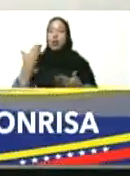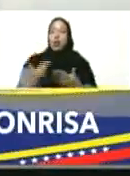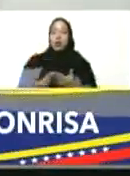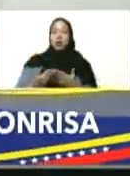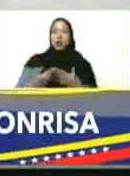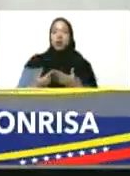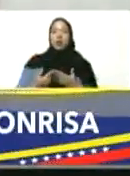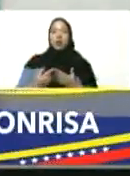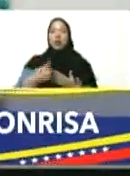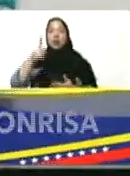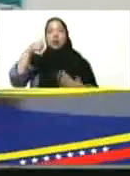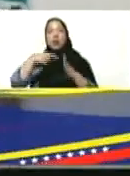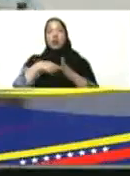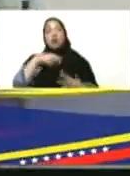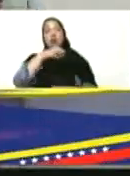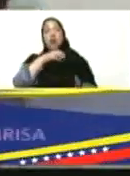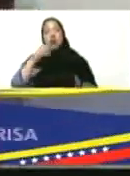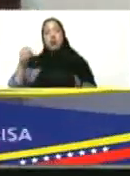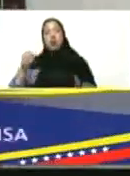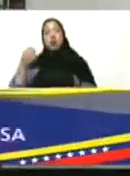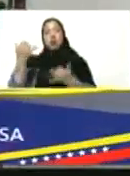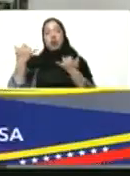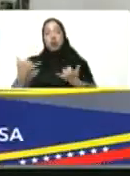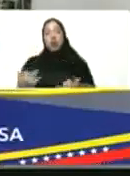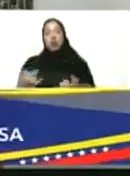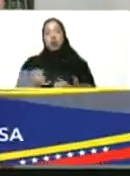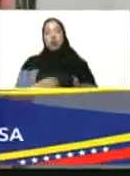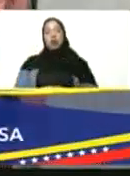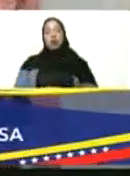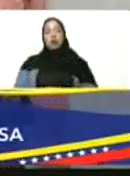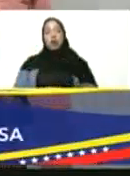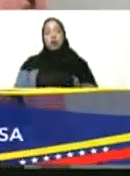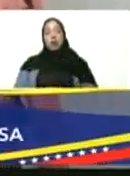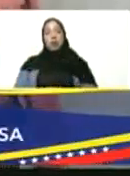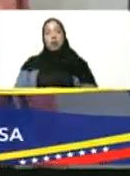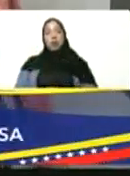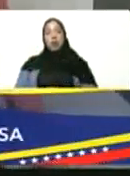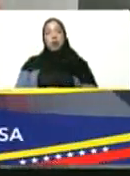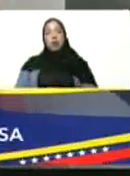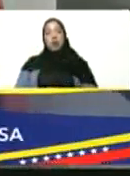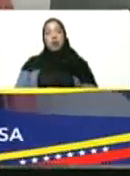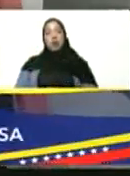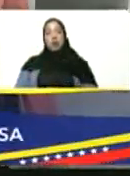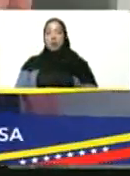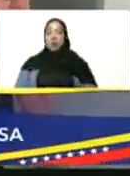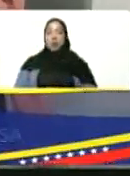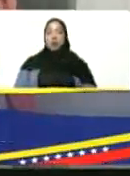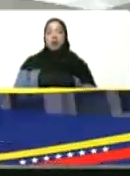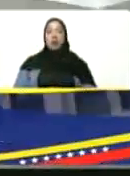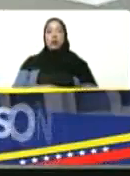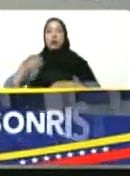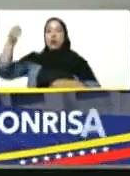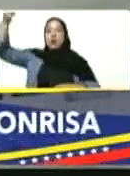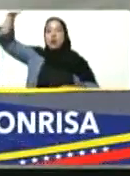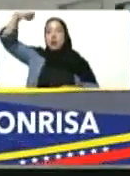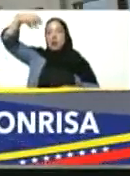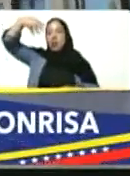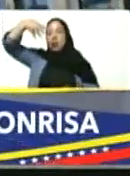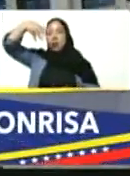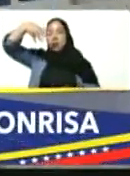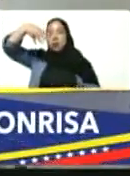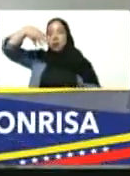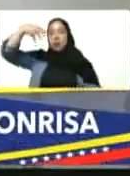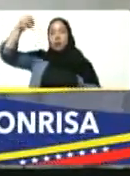mil veces se lo doy, porque si no fuera por su ayuda y la doctora Maricel, las luminarias, tenemos un